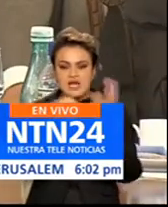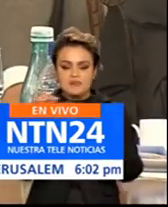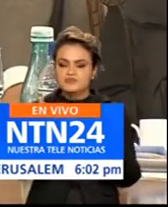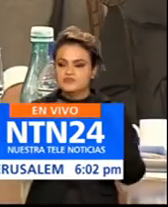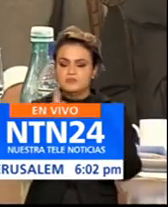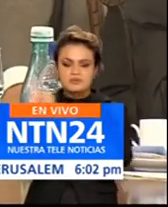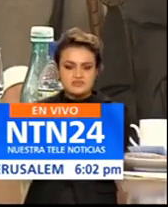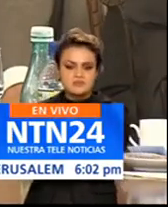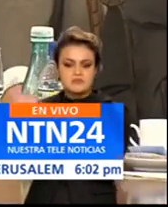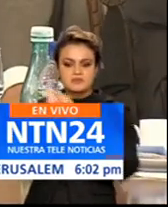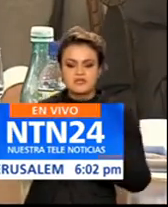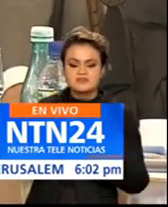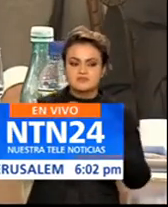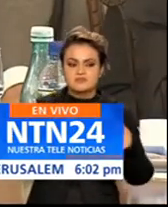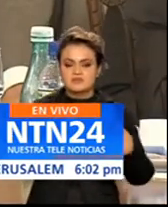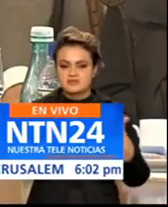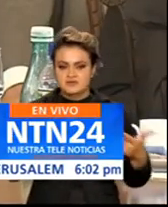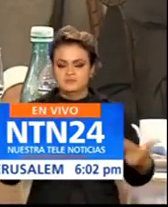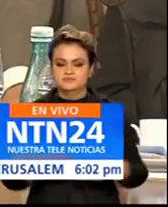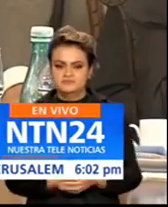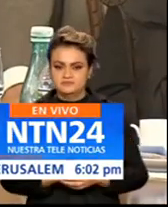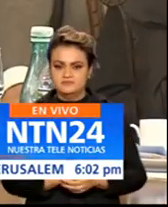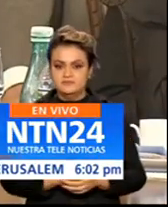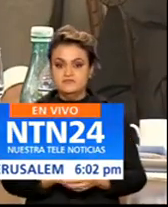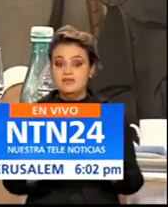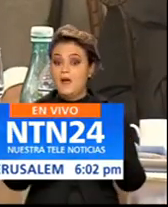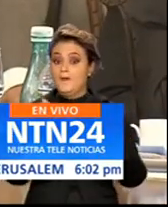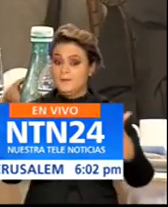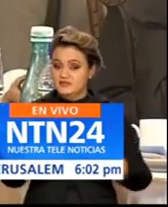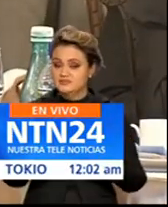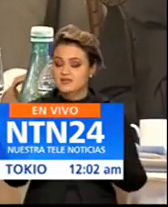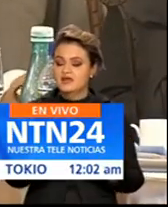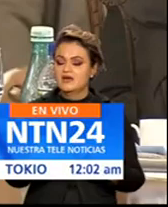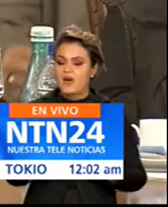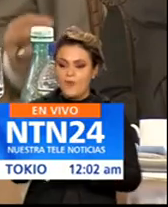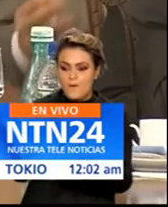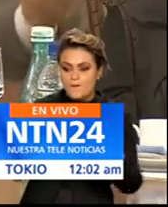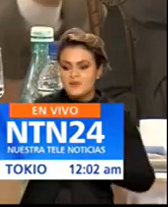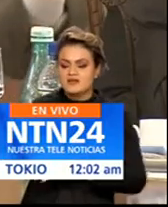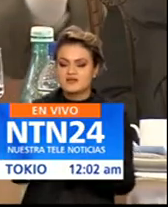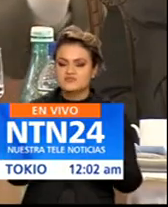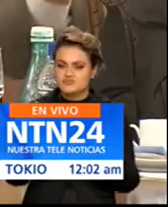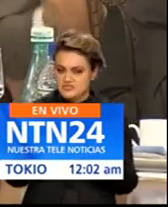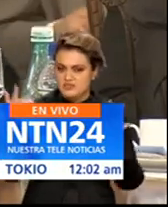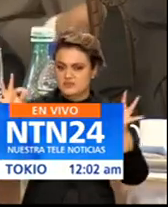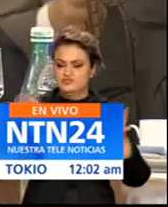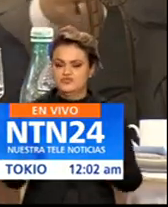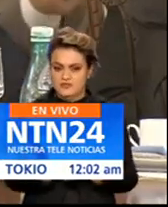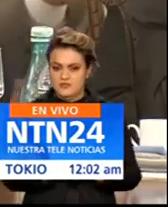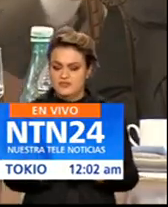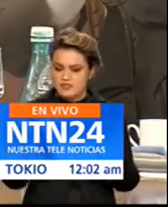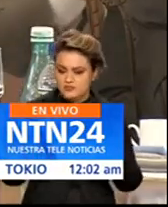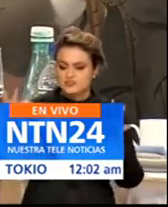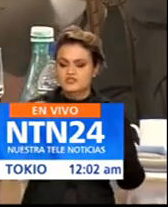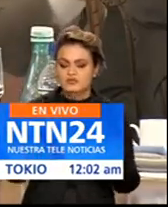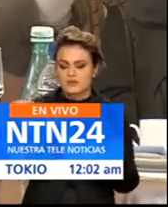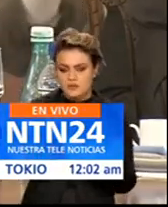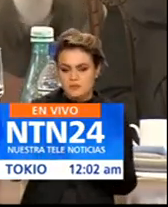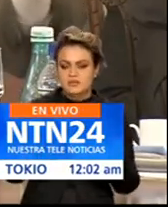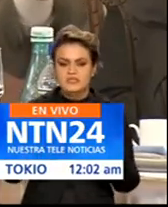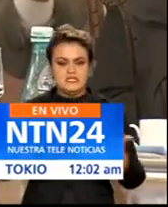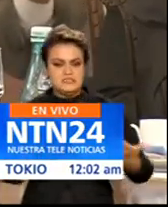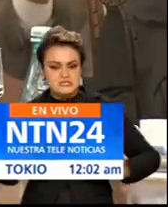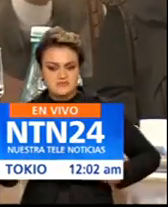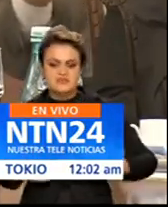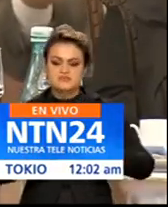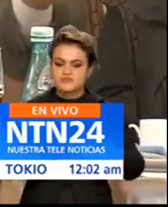desarrollado en todo su potencial la integración debe ser un objetivo permanente para todos nosotros necesitamos dejar raíces fuertes para las